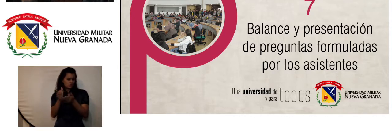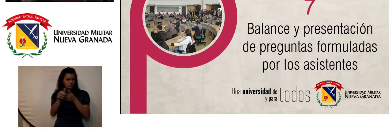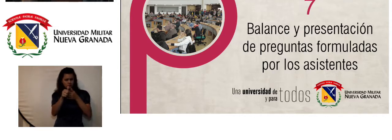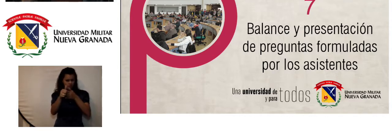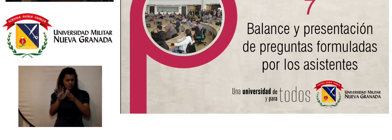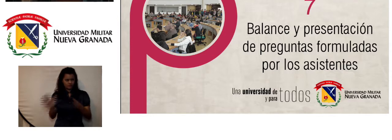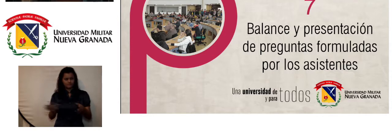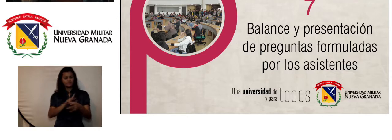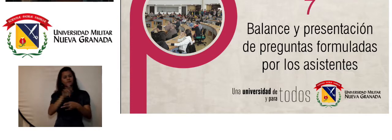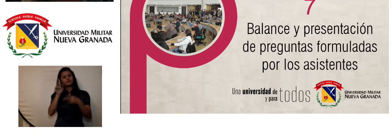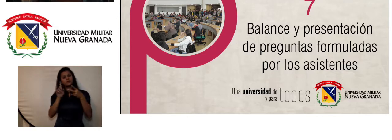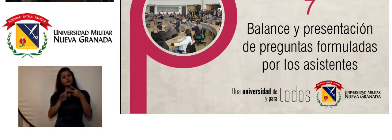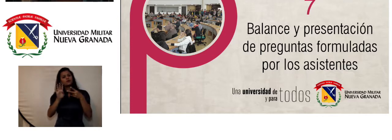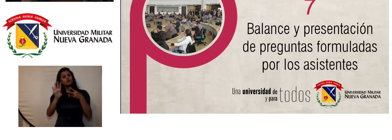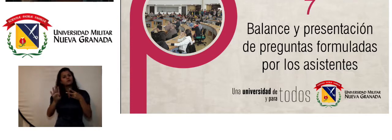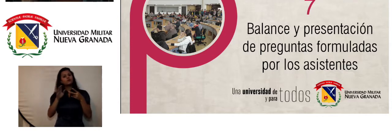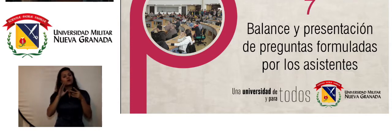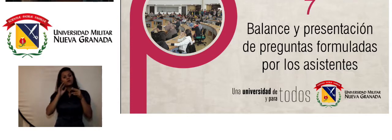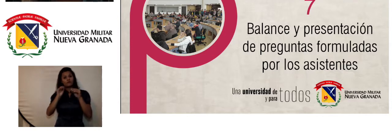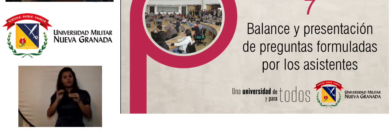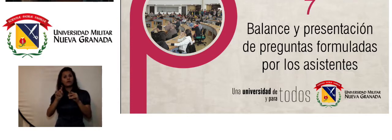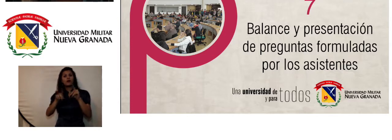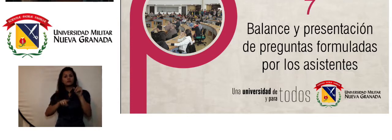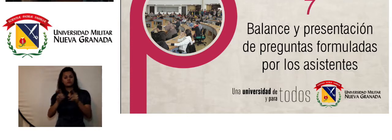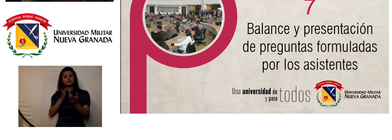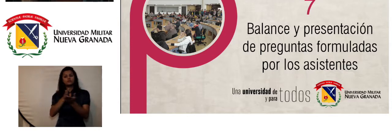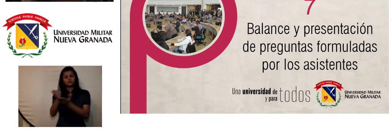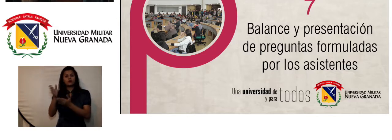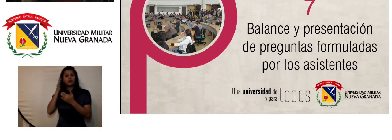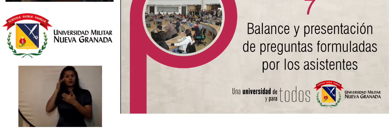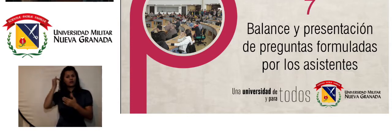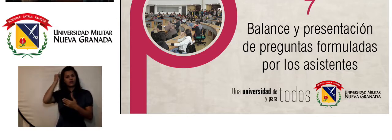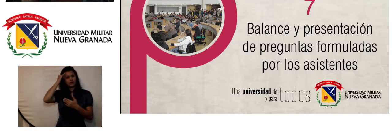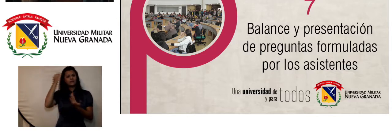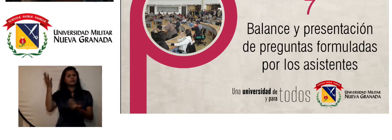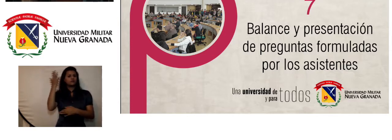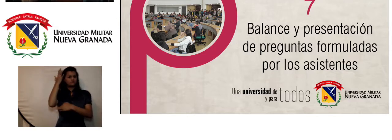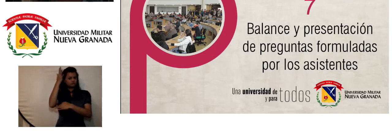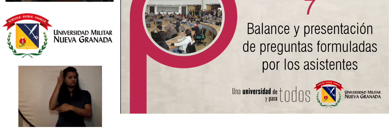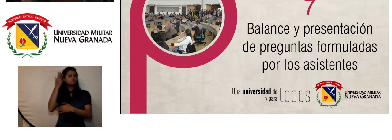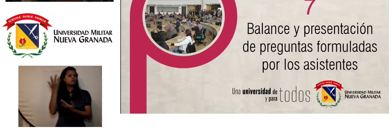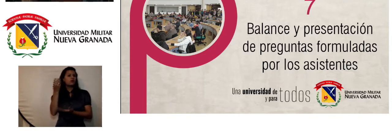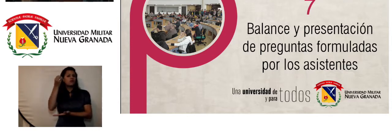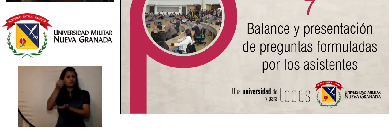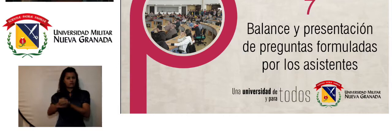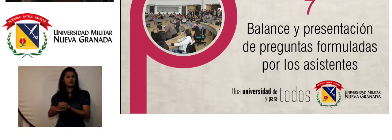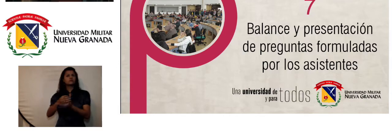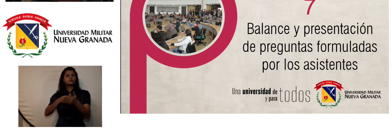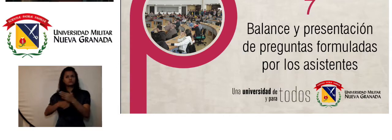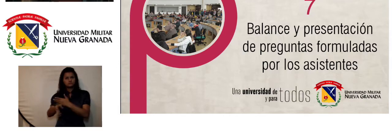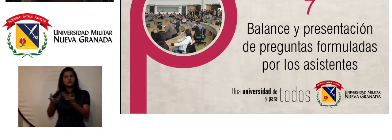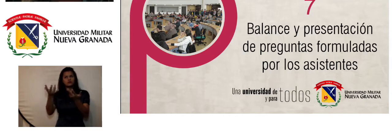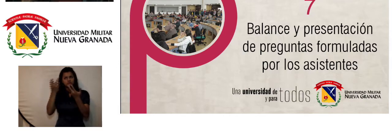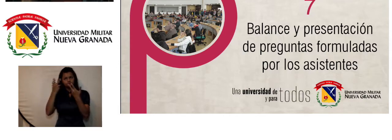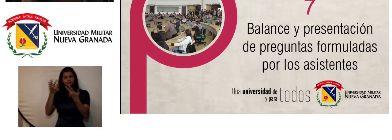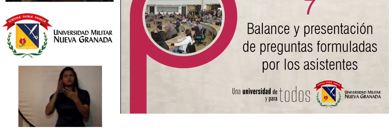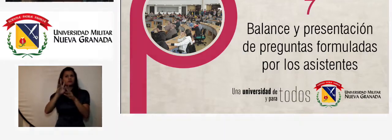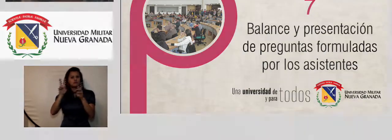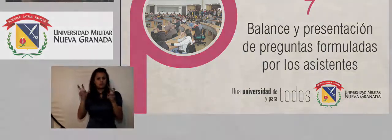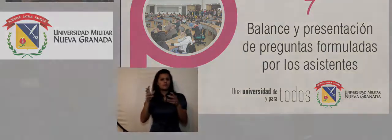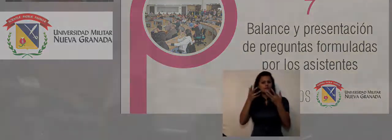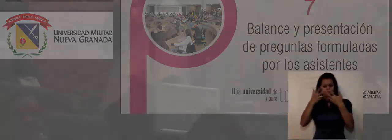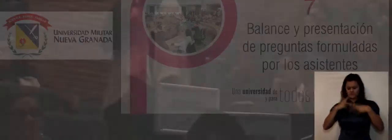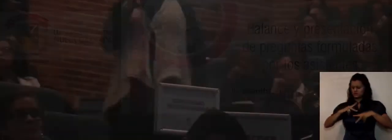tenemos en algunos programas académicos cátedras obligatorias sobre emprendimiento y en este momento